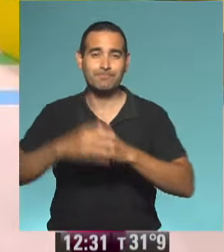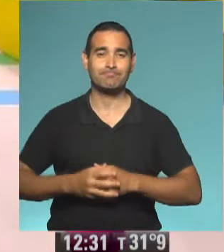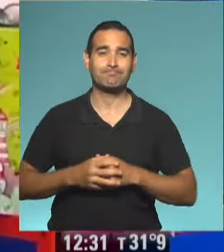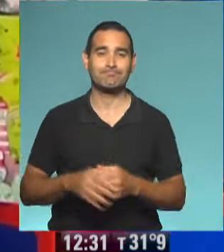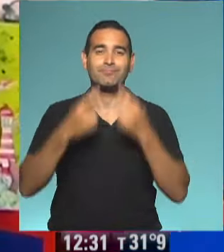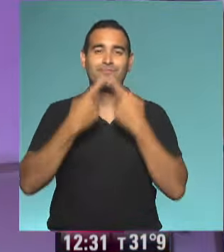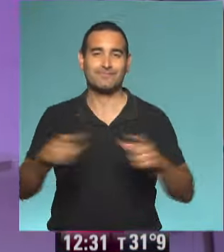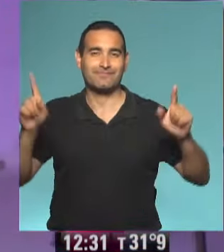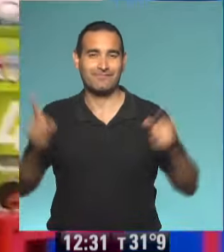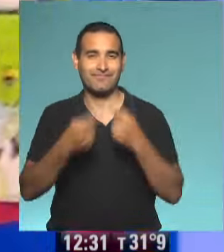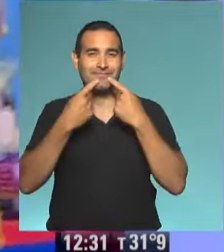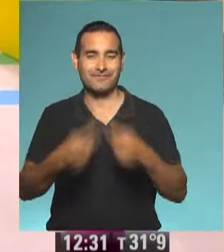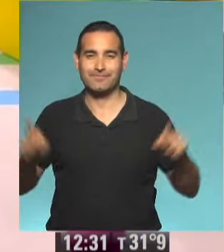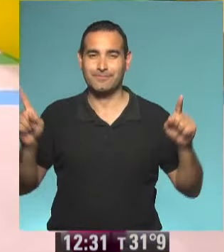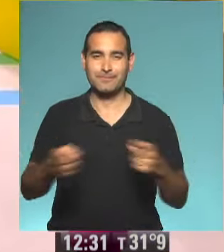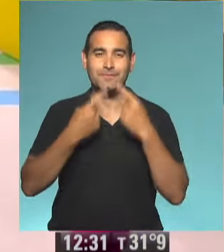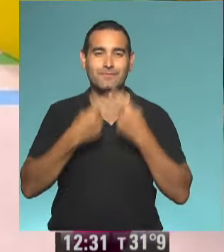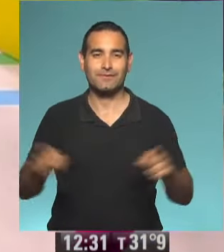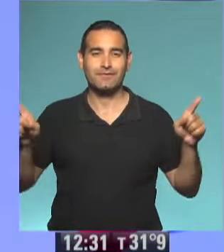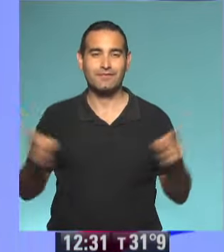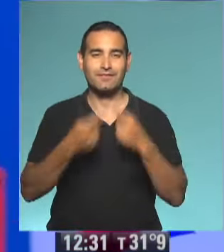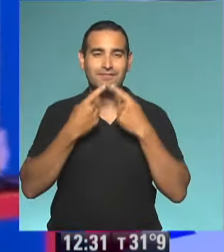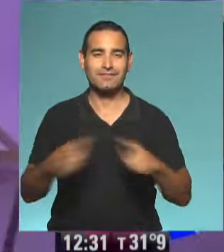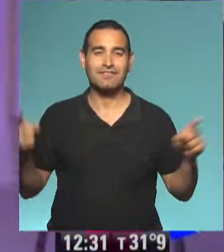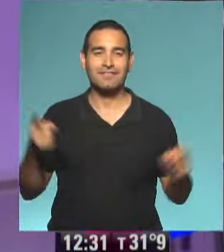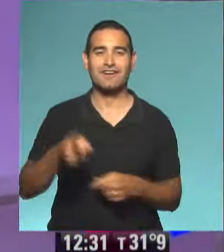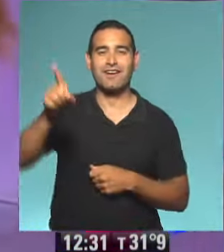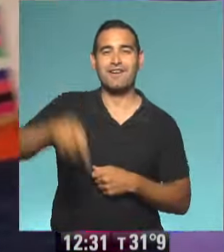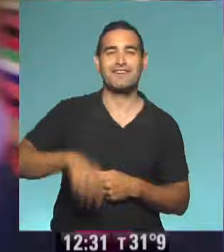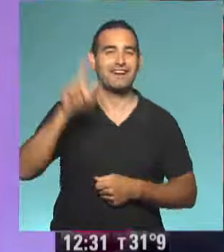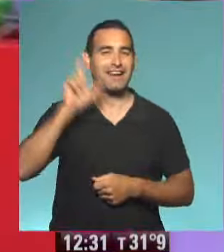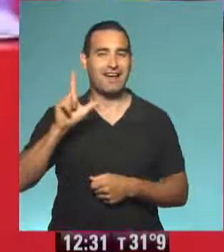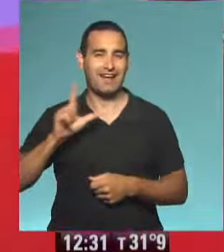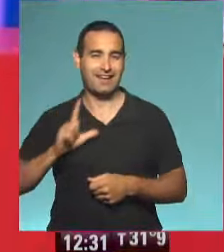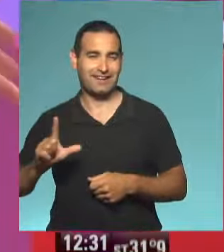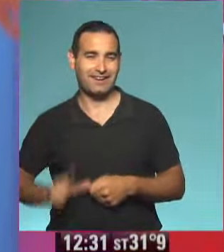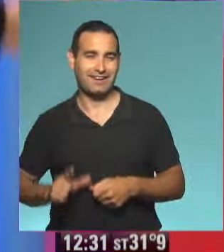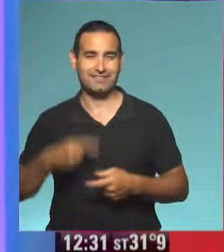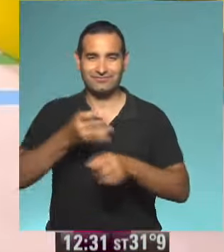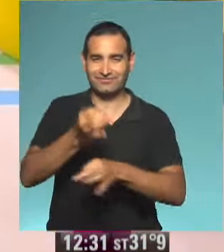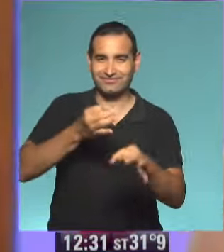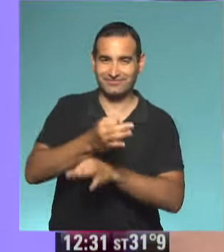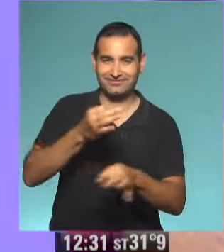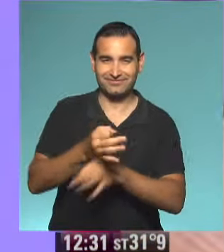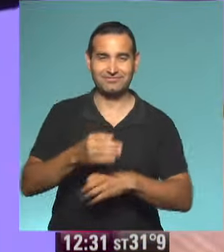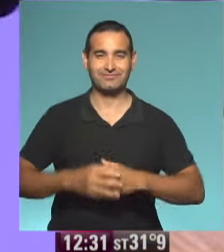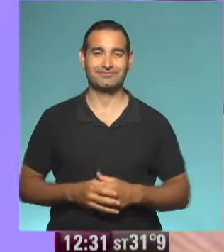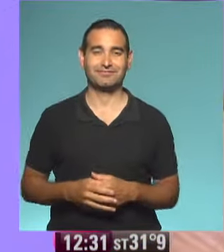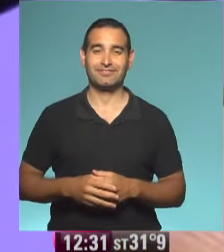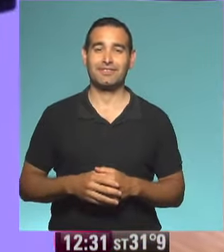ay, ay, ay, ay, ay, ay, ay, ay, en el ara. Vamos a enseñar. Buen